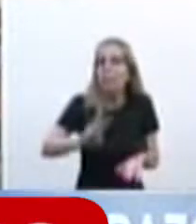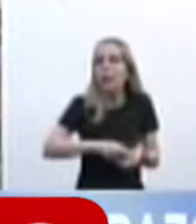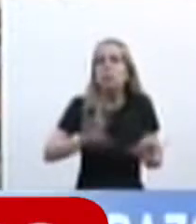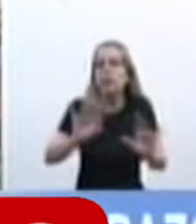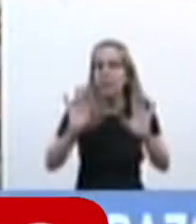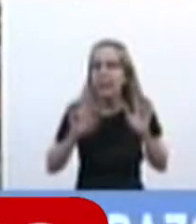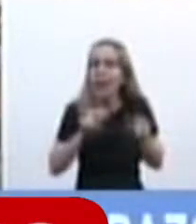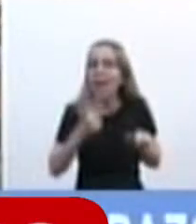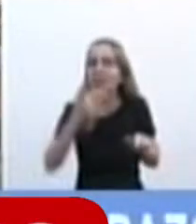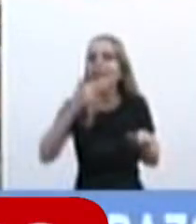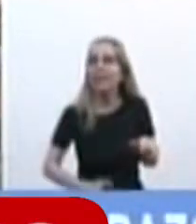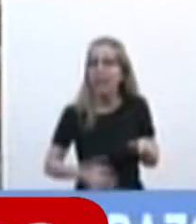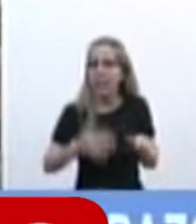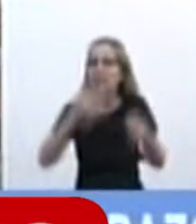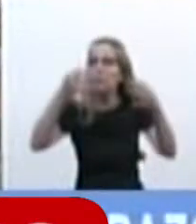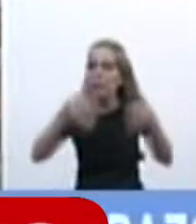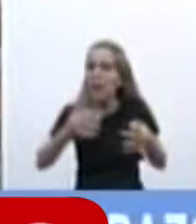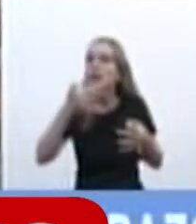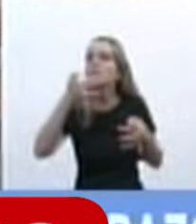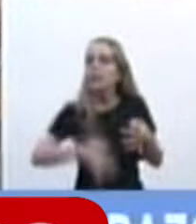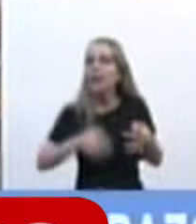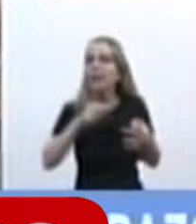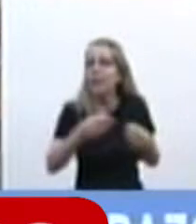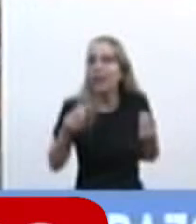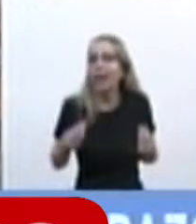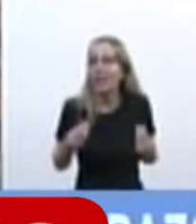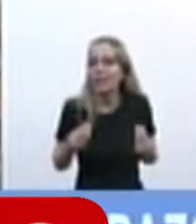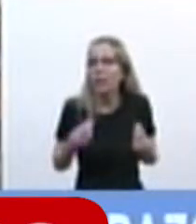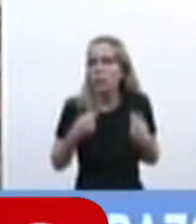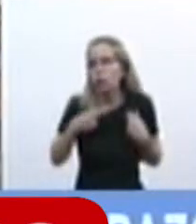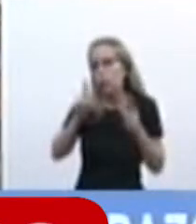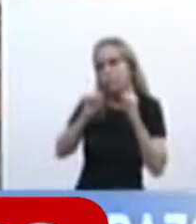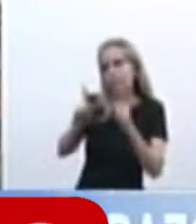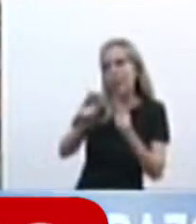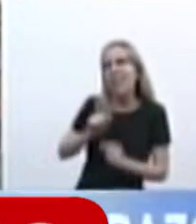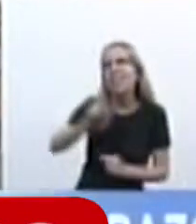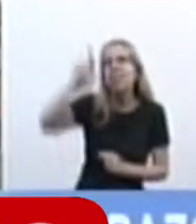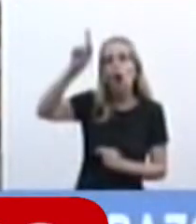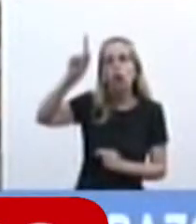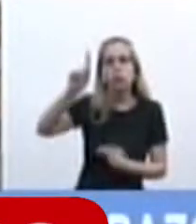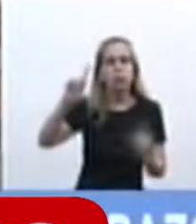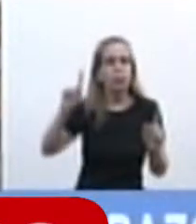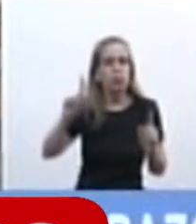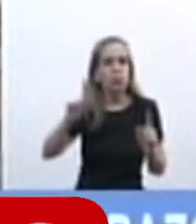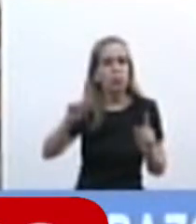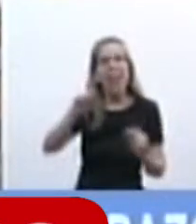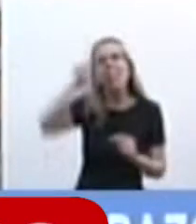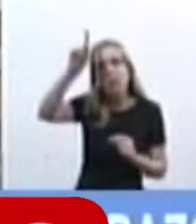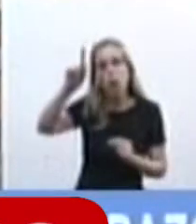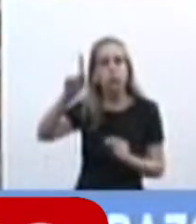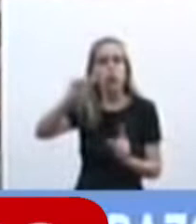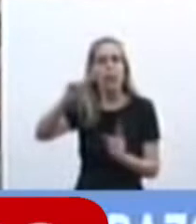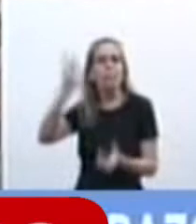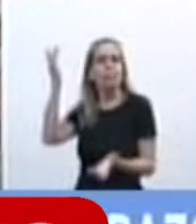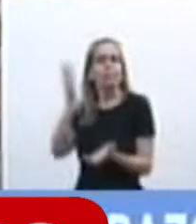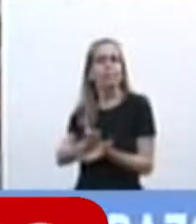entendí fundamentalmente que el Dios en el que creo no es un Dios que castiga, es